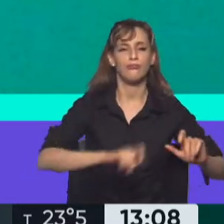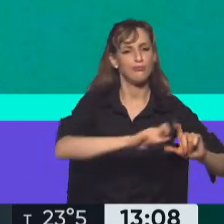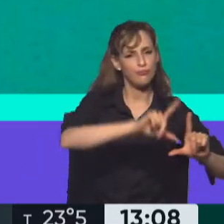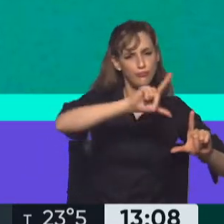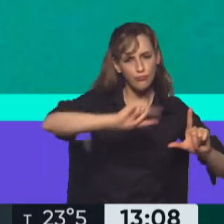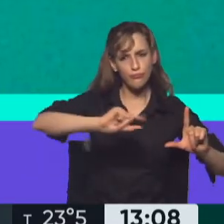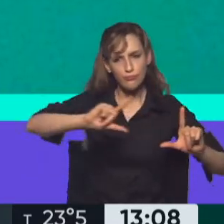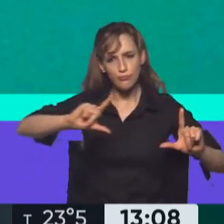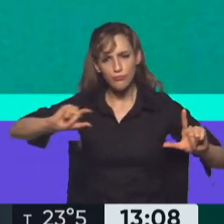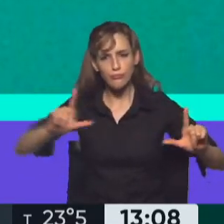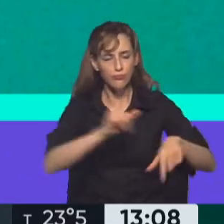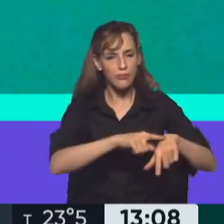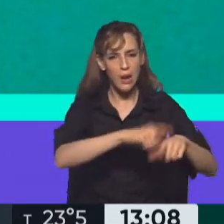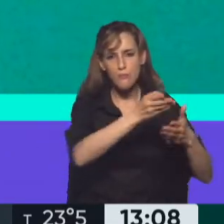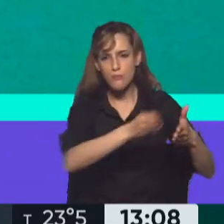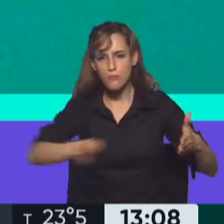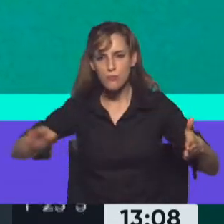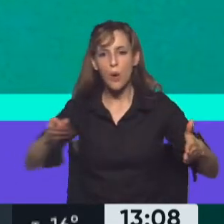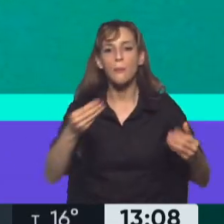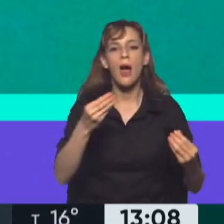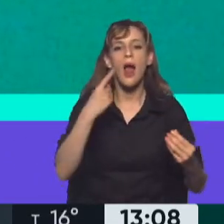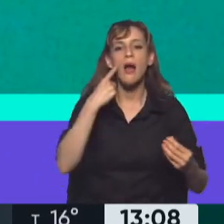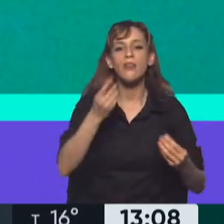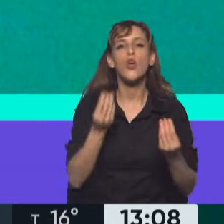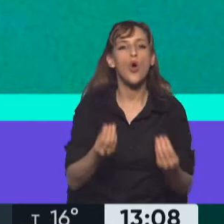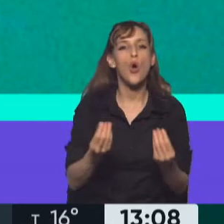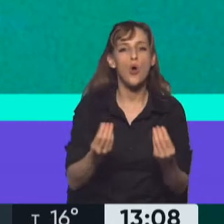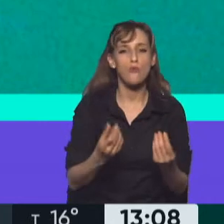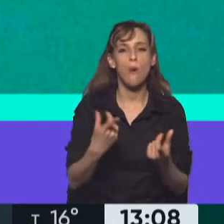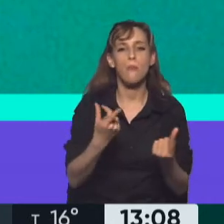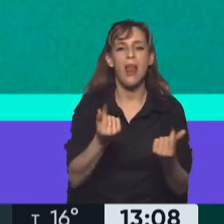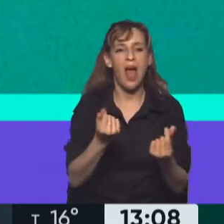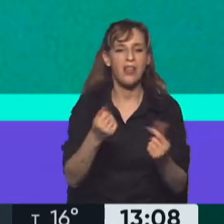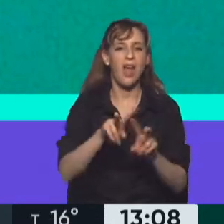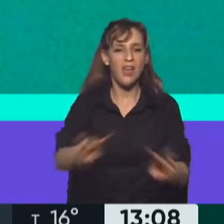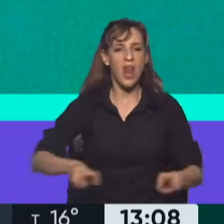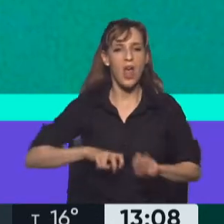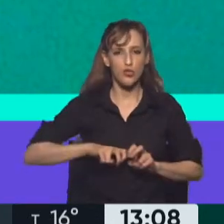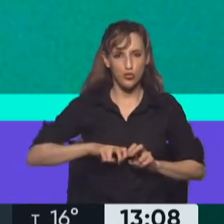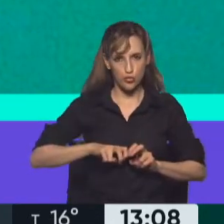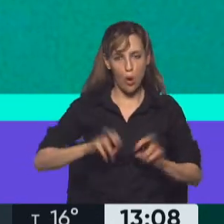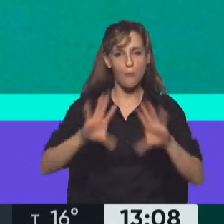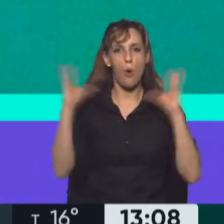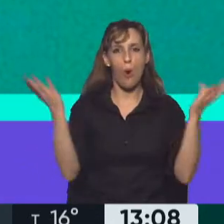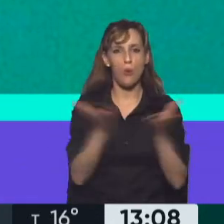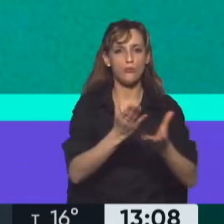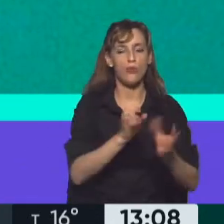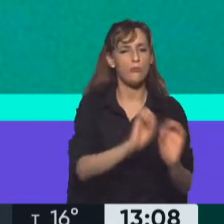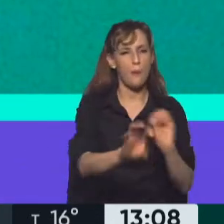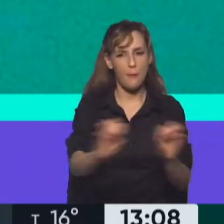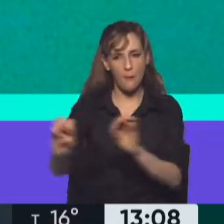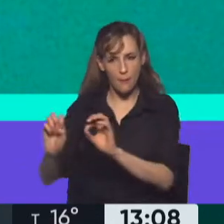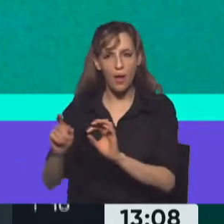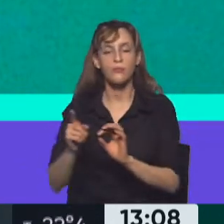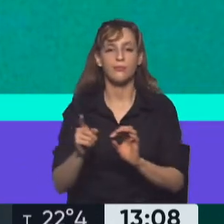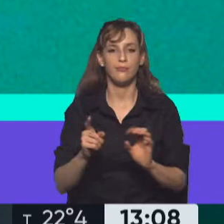no se consiguen, sobre cómo se distribuye la torta, cómo se distribuye el ingreso que se genera a nivel mundial, cómo se distribuye, diríamos,